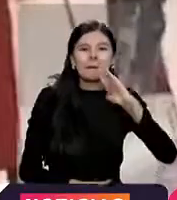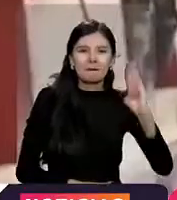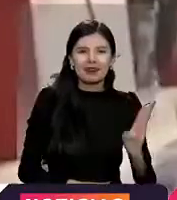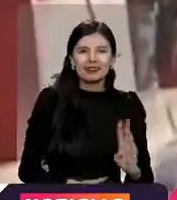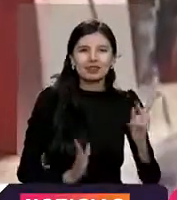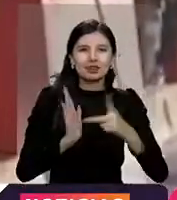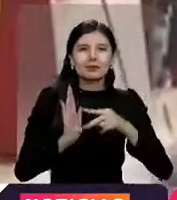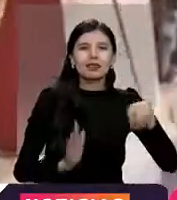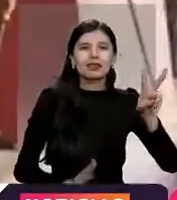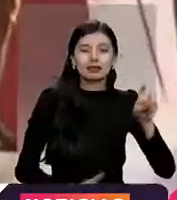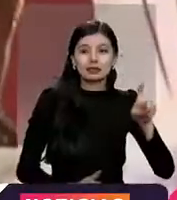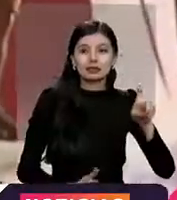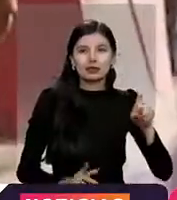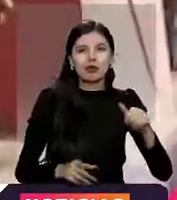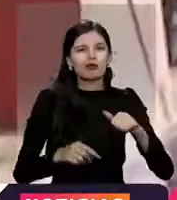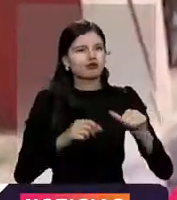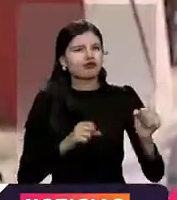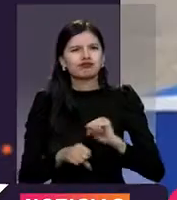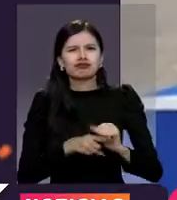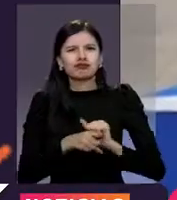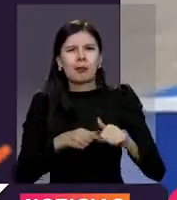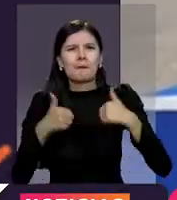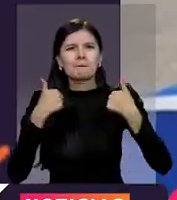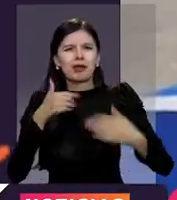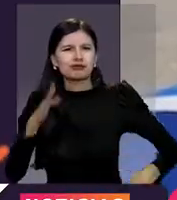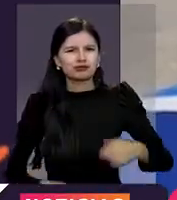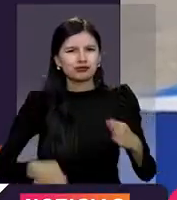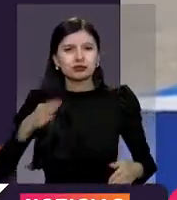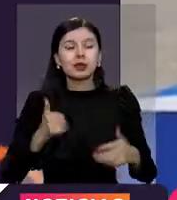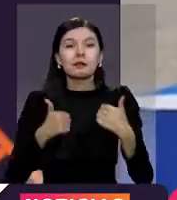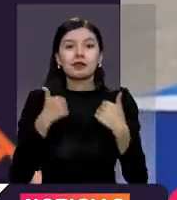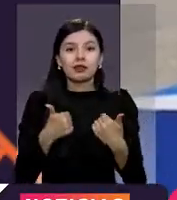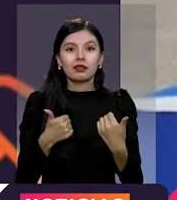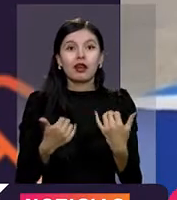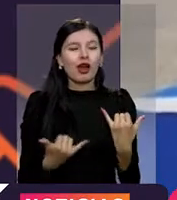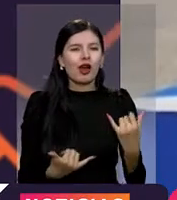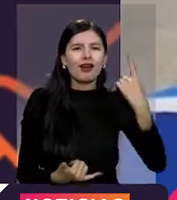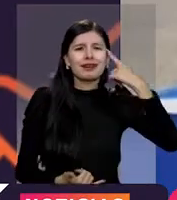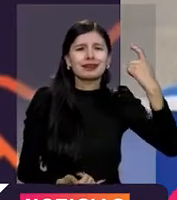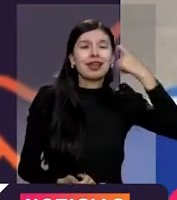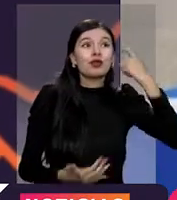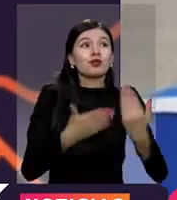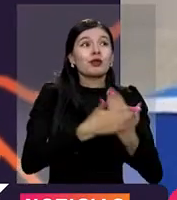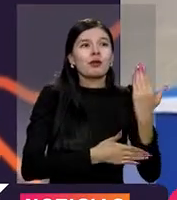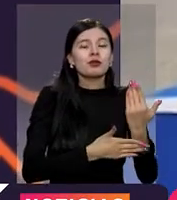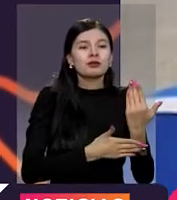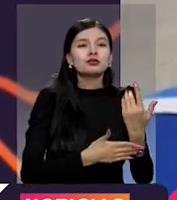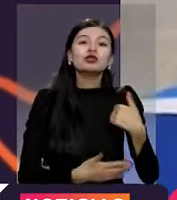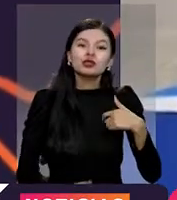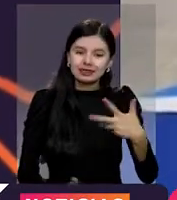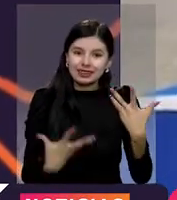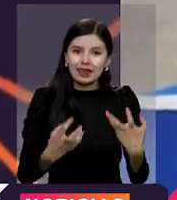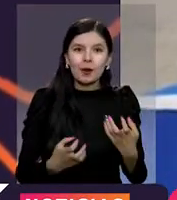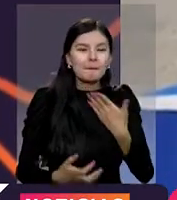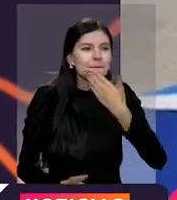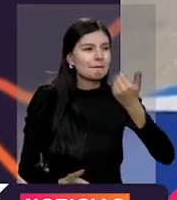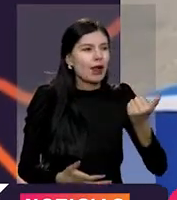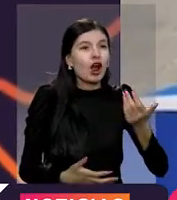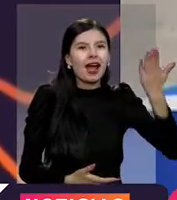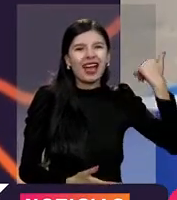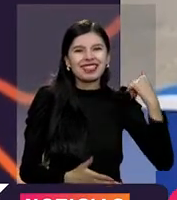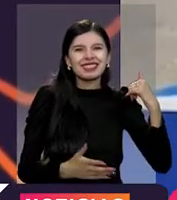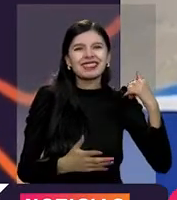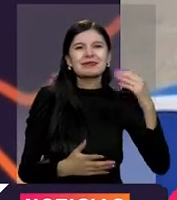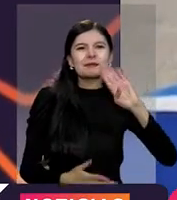grandes lecciones para afrontar este nuevo reto quiero mejorar lo que hice en río que fui uno ve no es